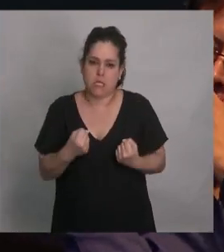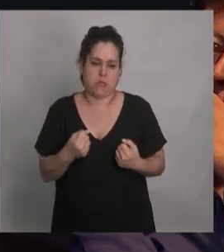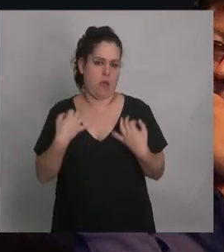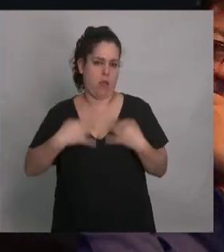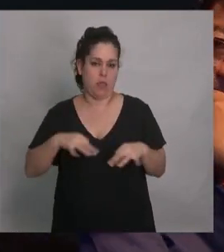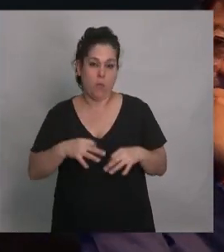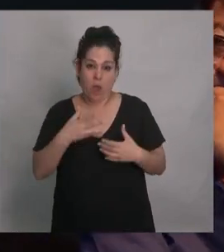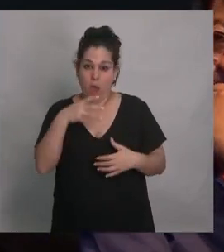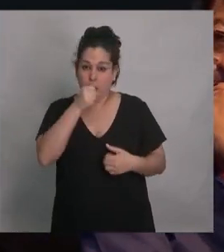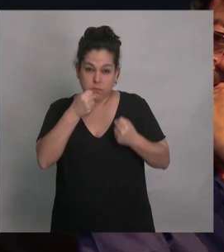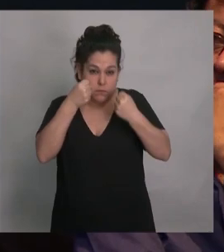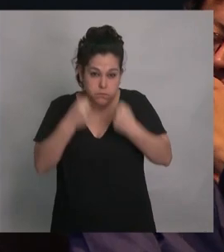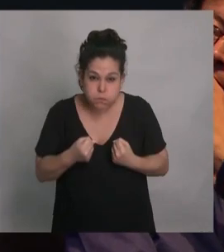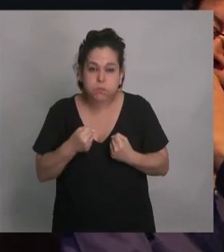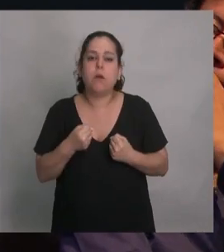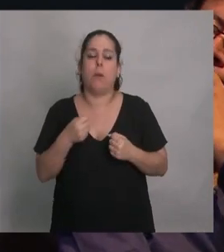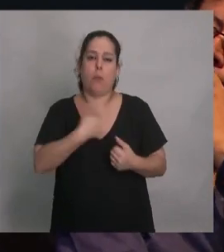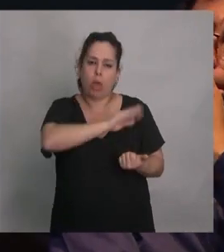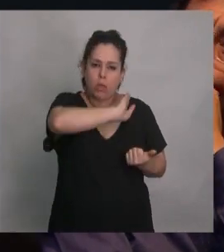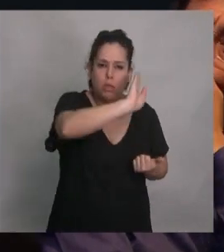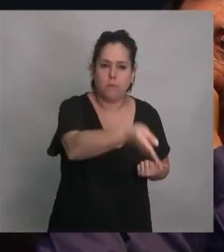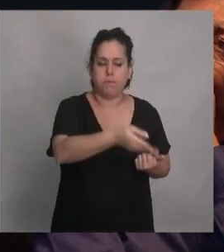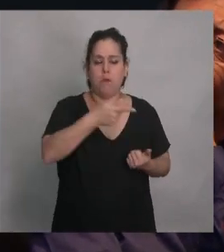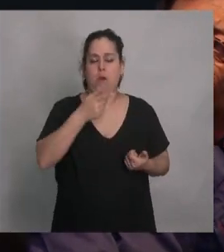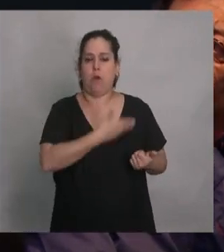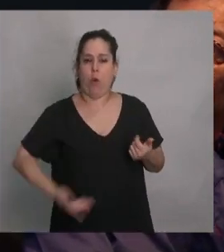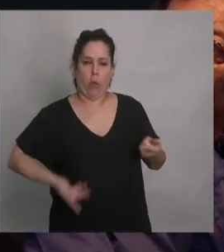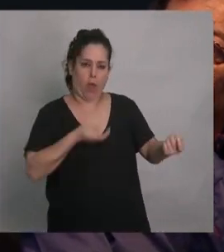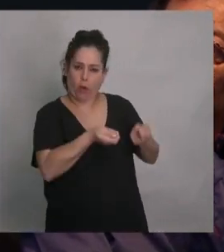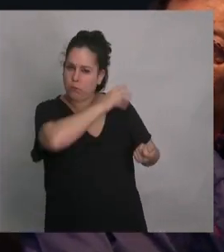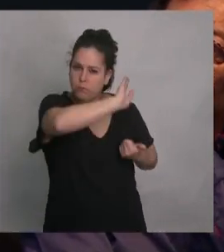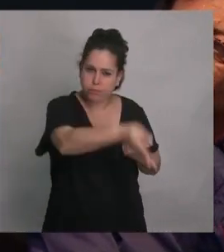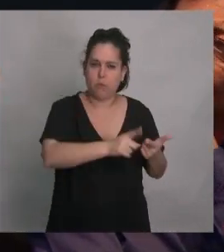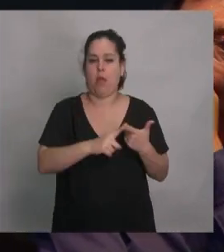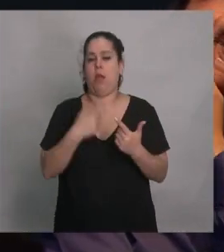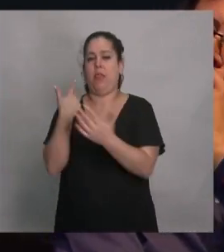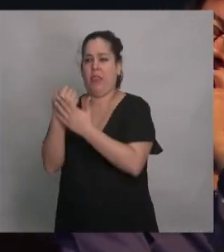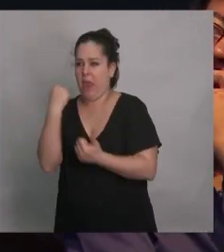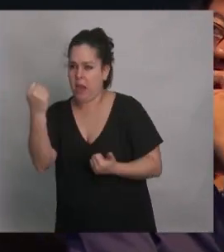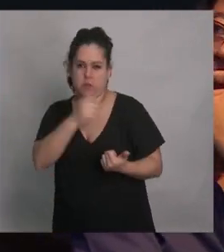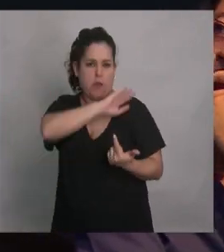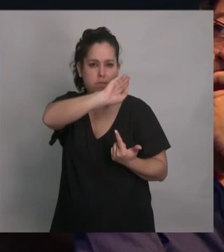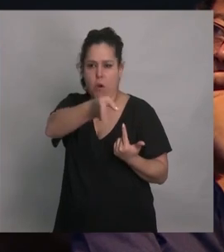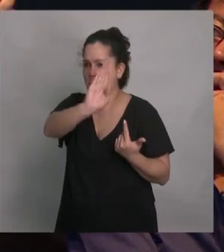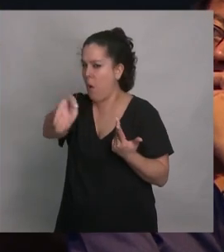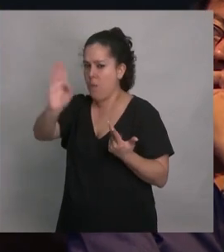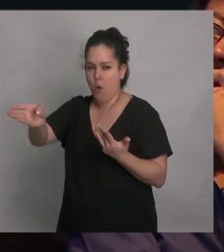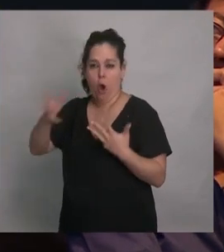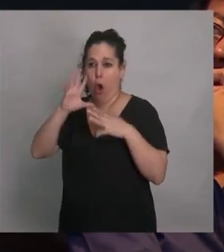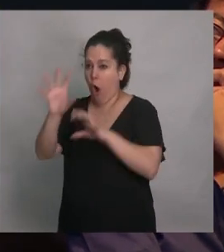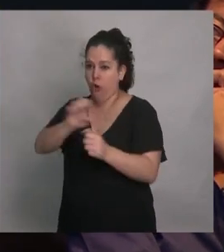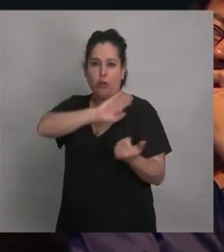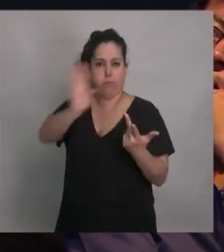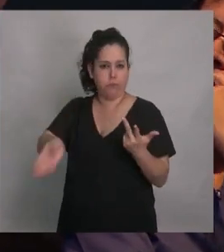puede derrotar el fascismo, puede derrotar la extrema derecha, puede derrotar el odio. Pero para hacerlo,